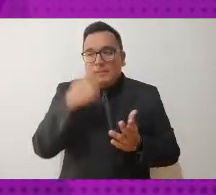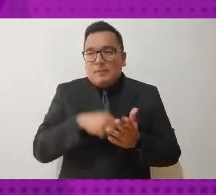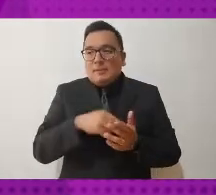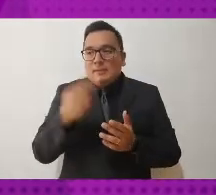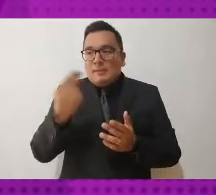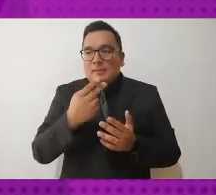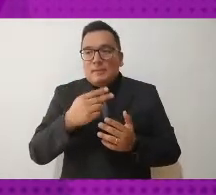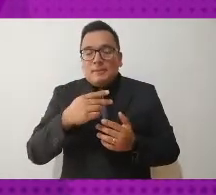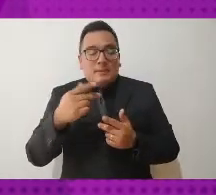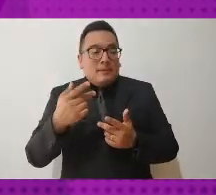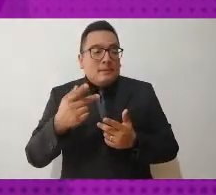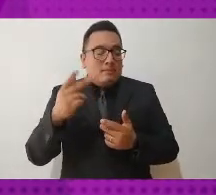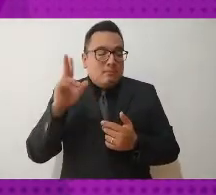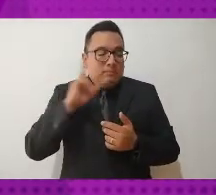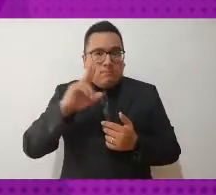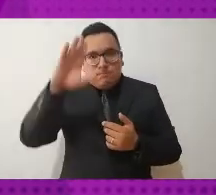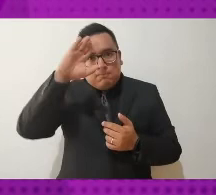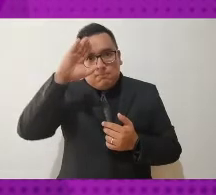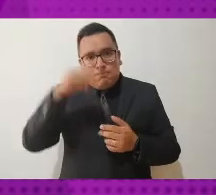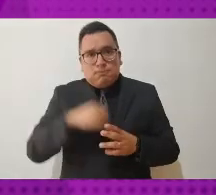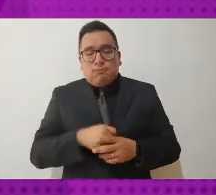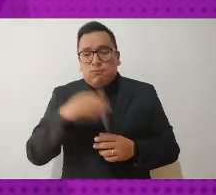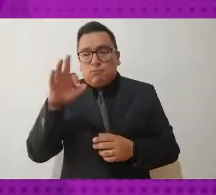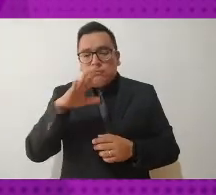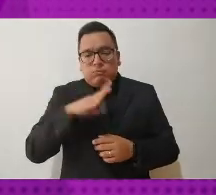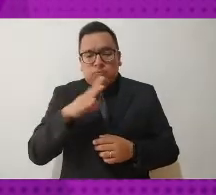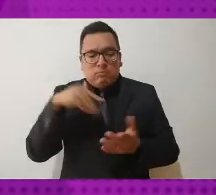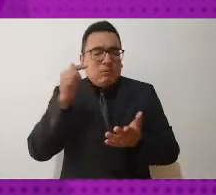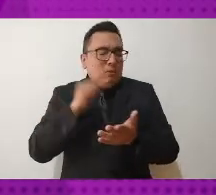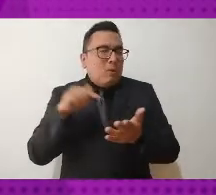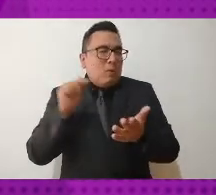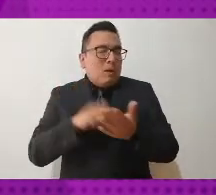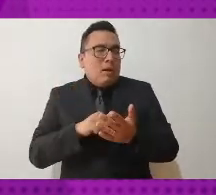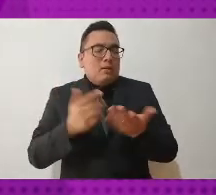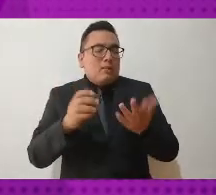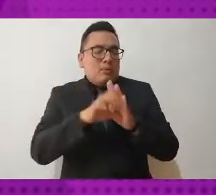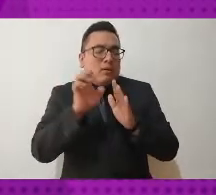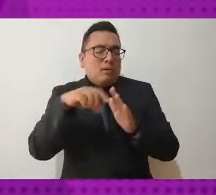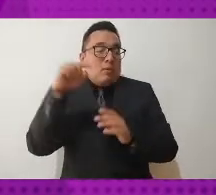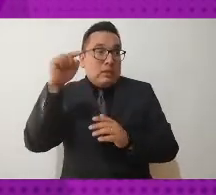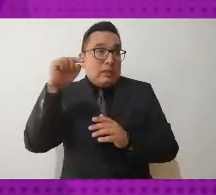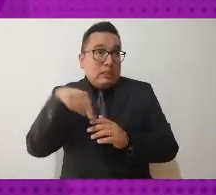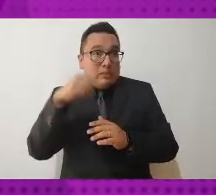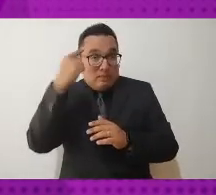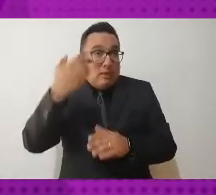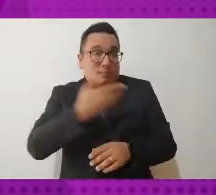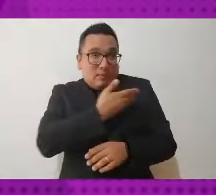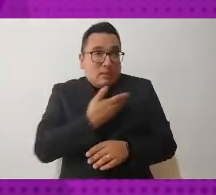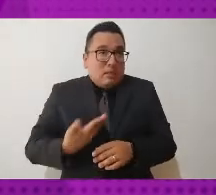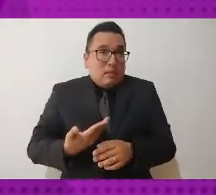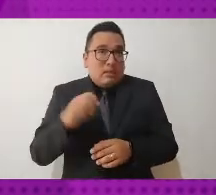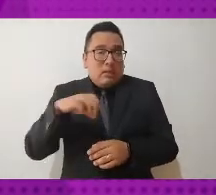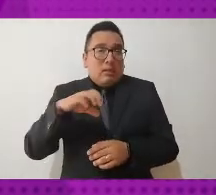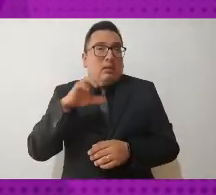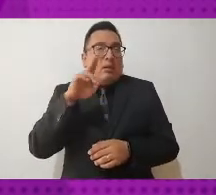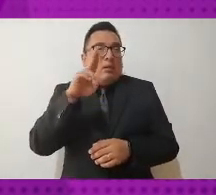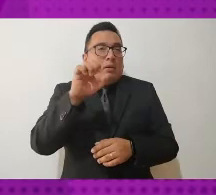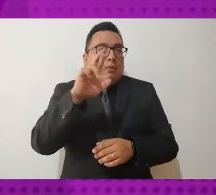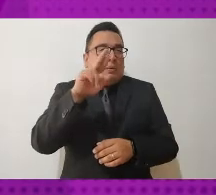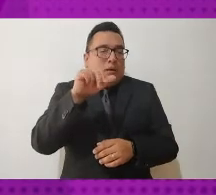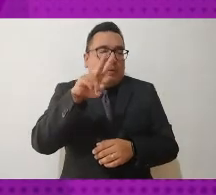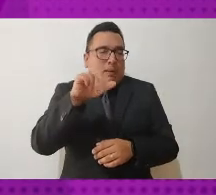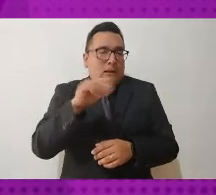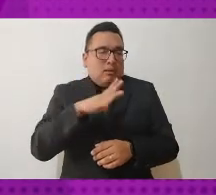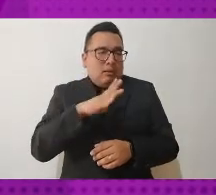son cosas que os tienen que arreglar a todavía si bien hay lugares o espacios por ejemplo aquí en el ayuntamiento de Cuernavaca